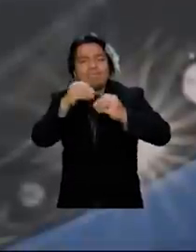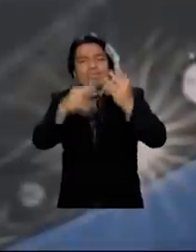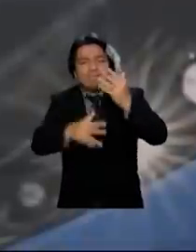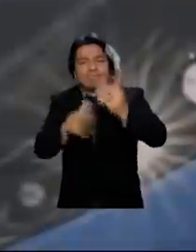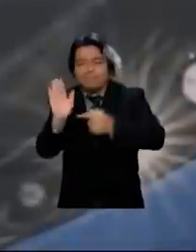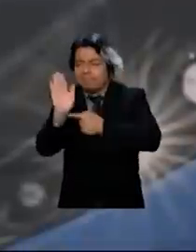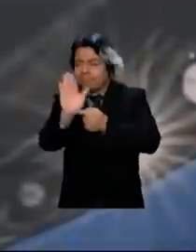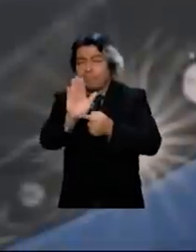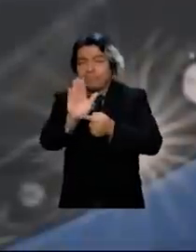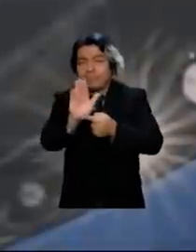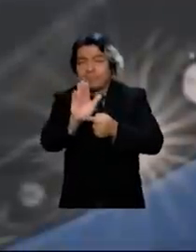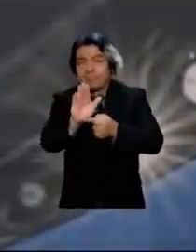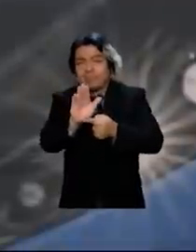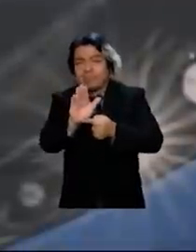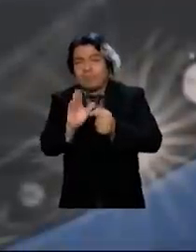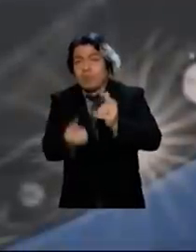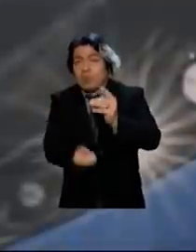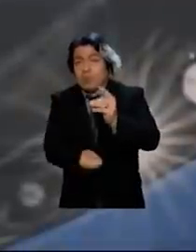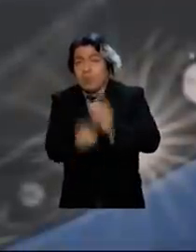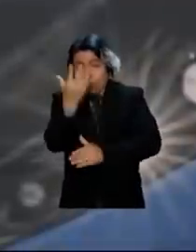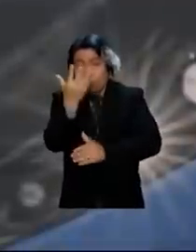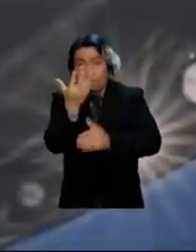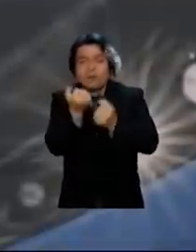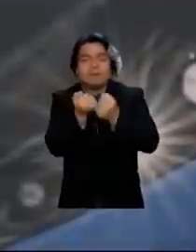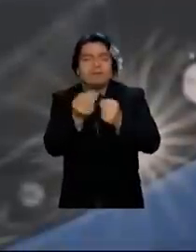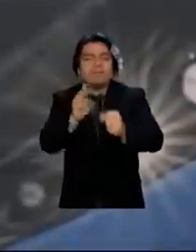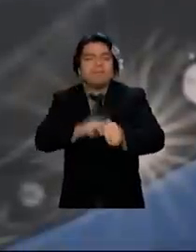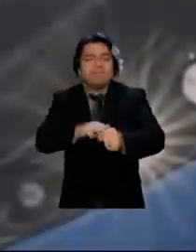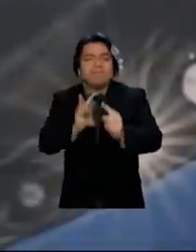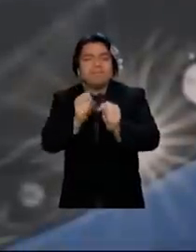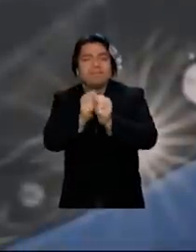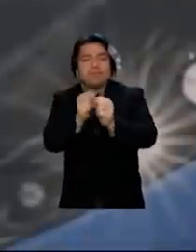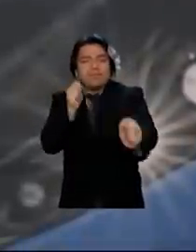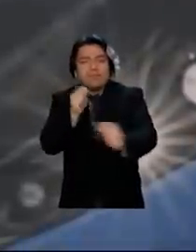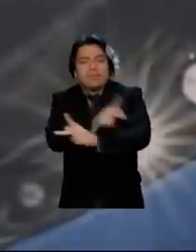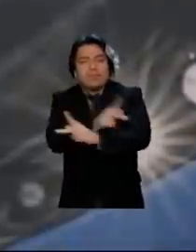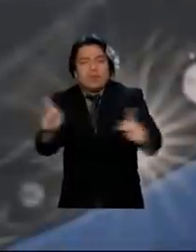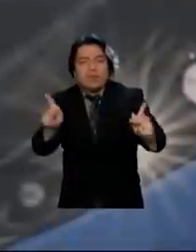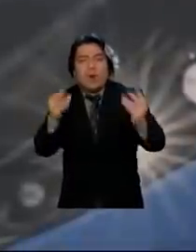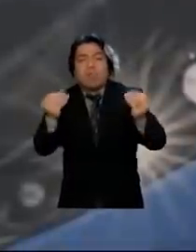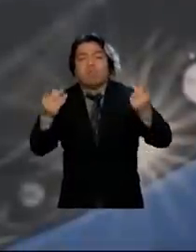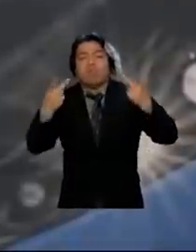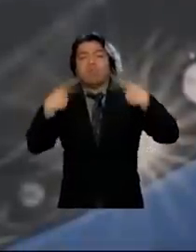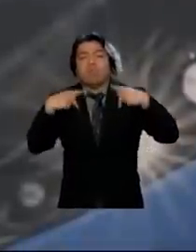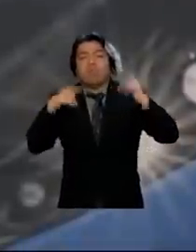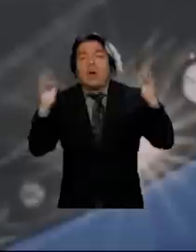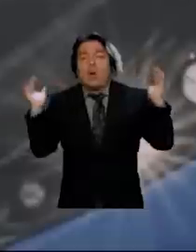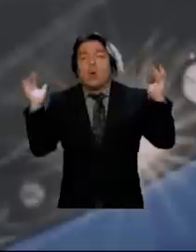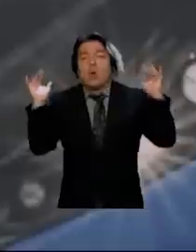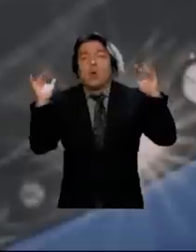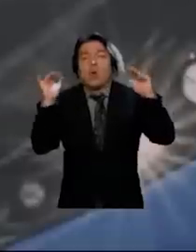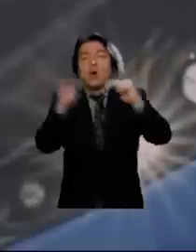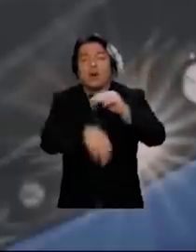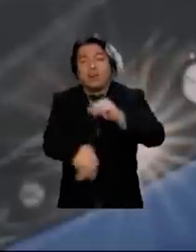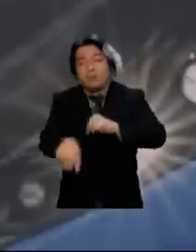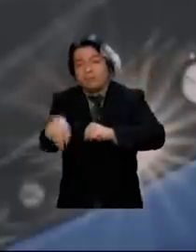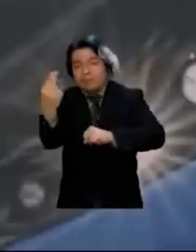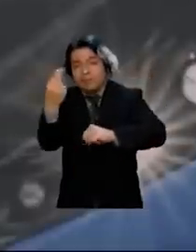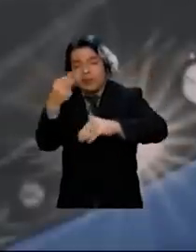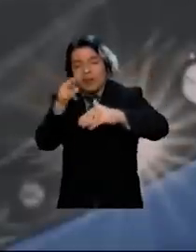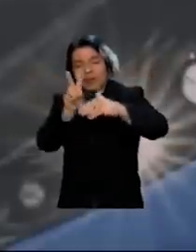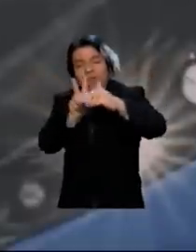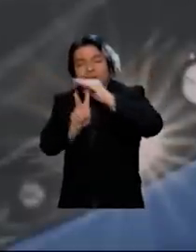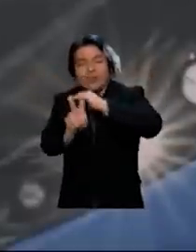Presentamos un nuevo sistema de transporte público masivo que llamamos el trolebús elevado.